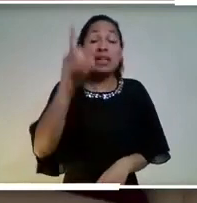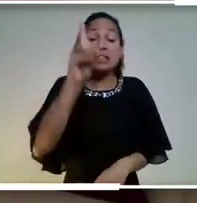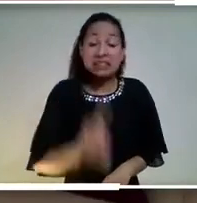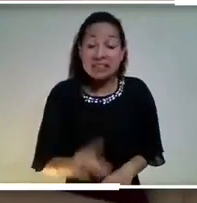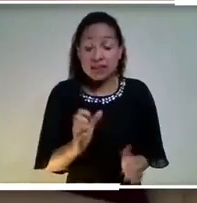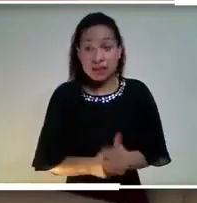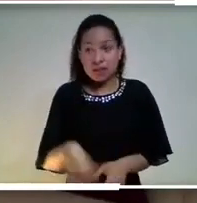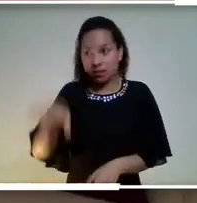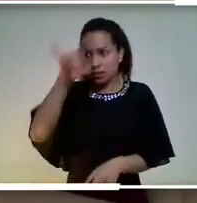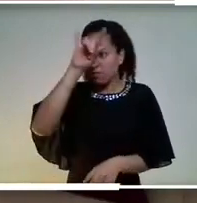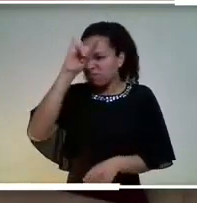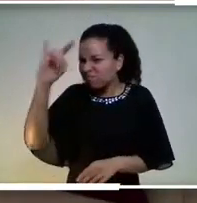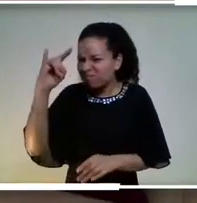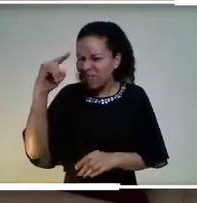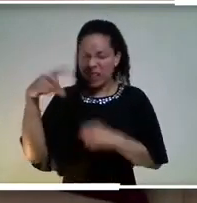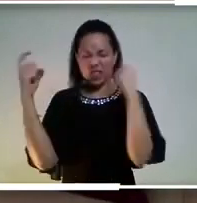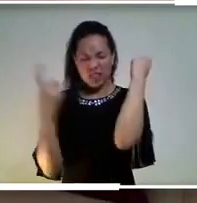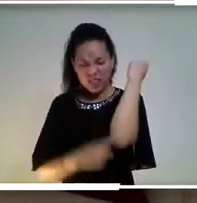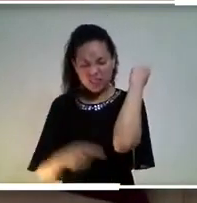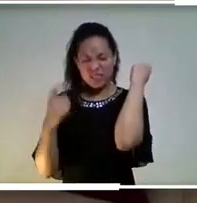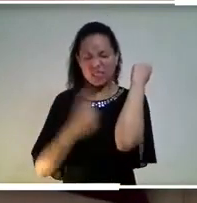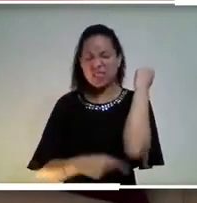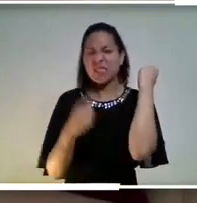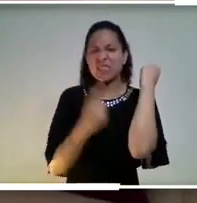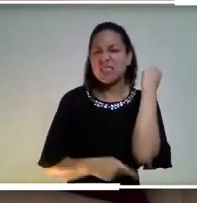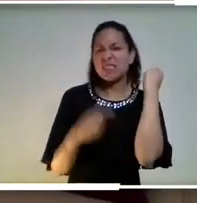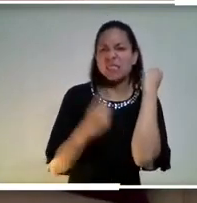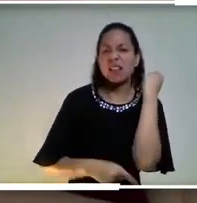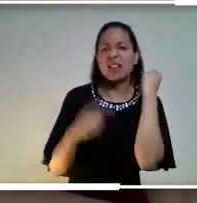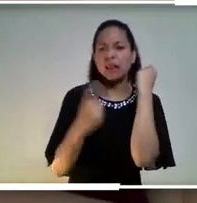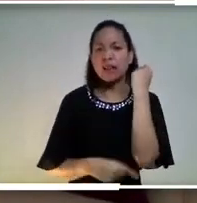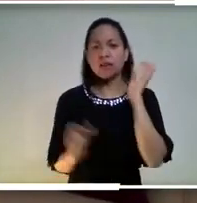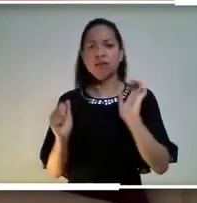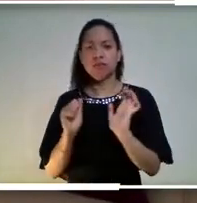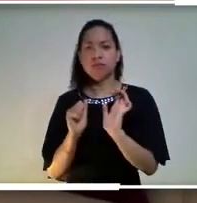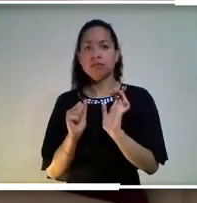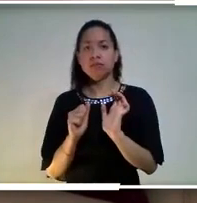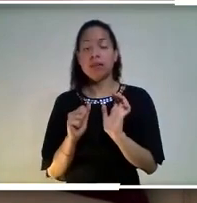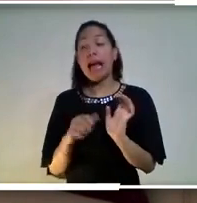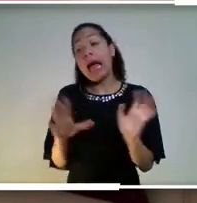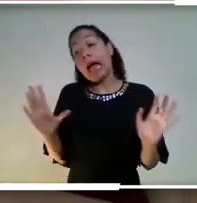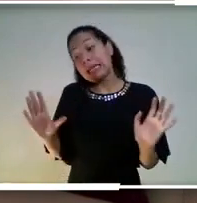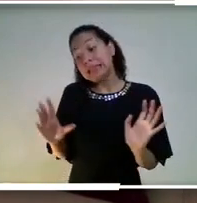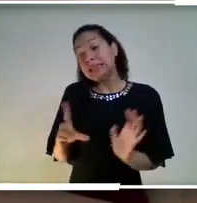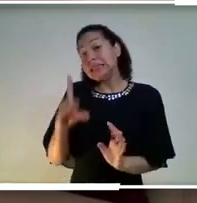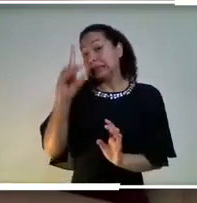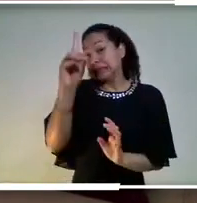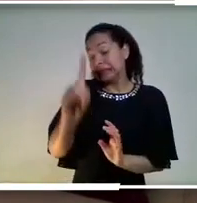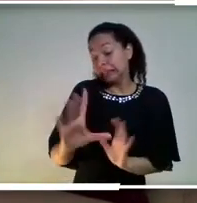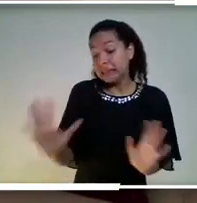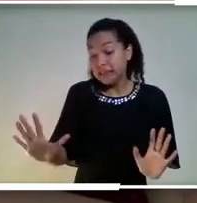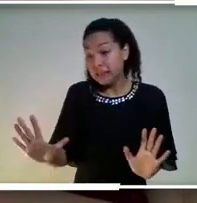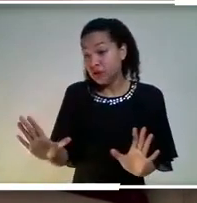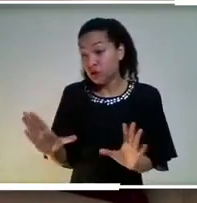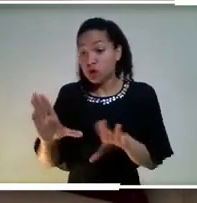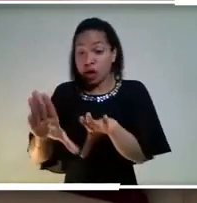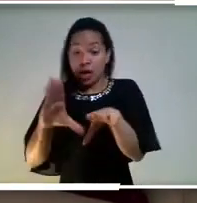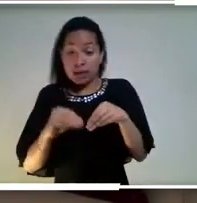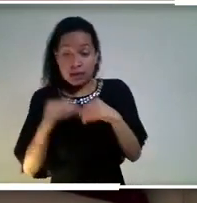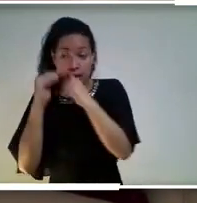no solamente terminamos adorando al enemigo sino también reciben una marca infame la marca de la bestia